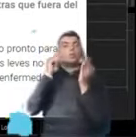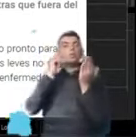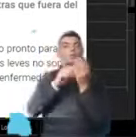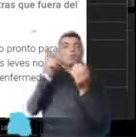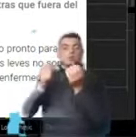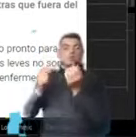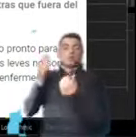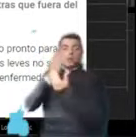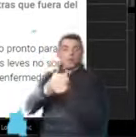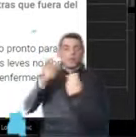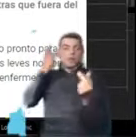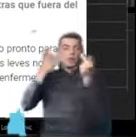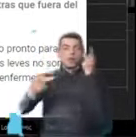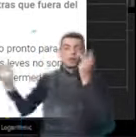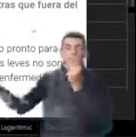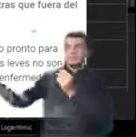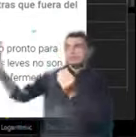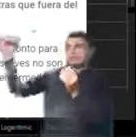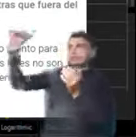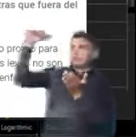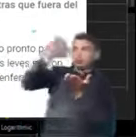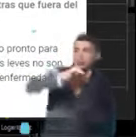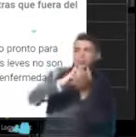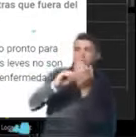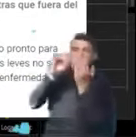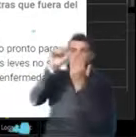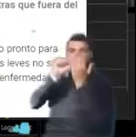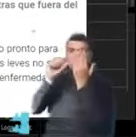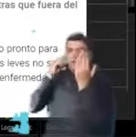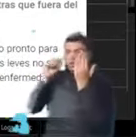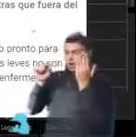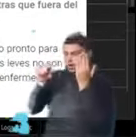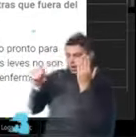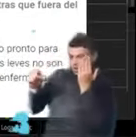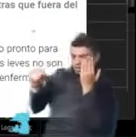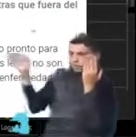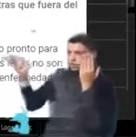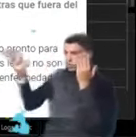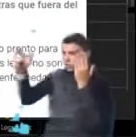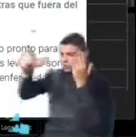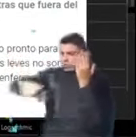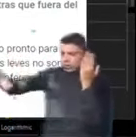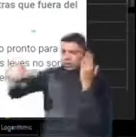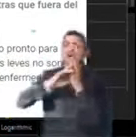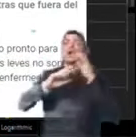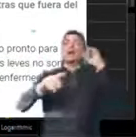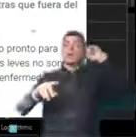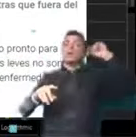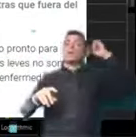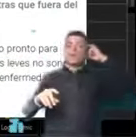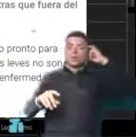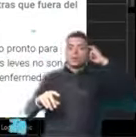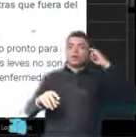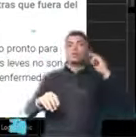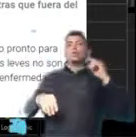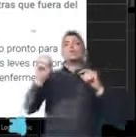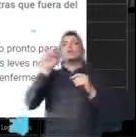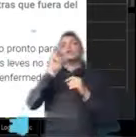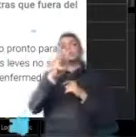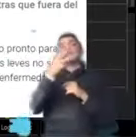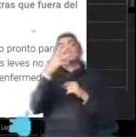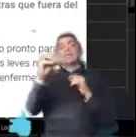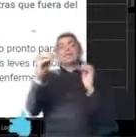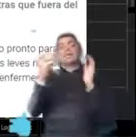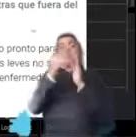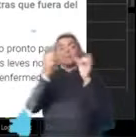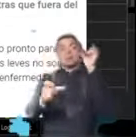peligrosas. Y así el gobierno recurrió a ella para gestionar la cuarentena de más de 30.000 personas repartidas en ese